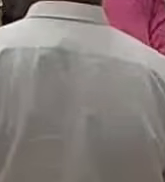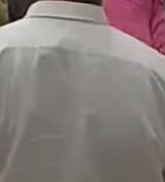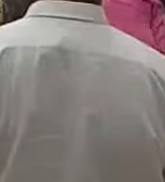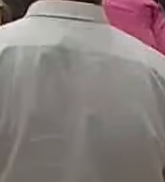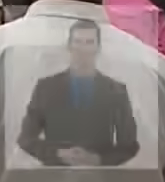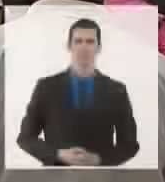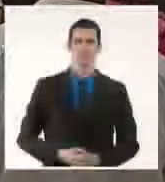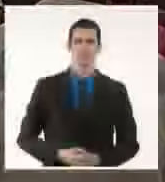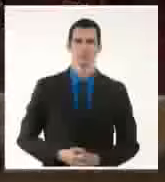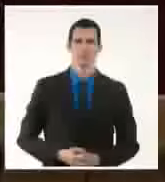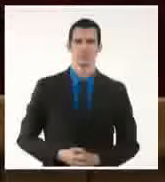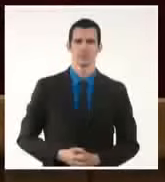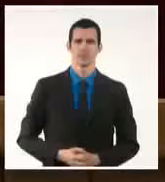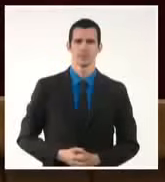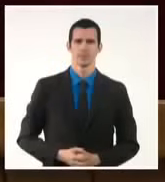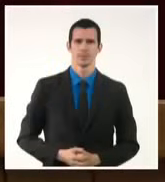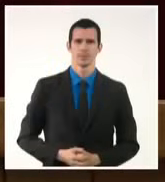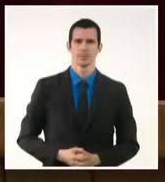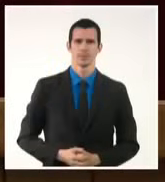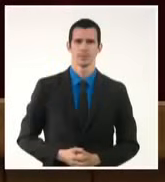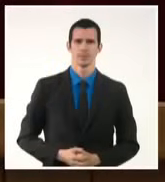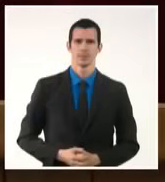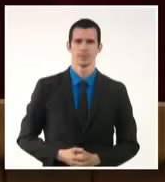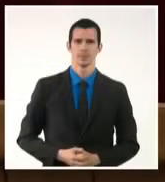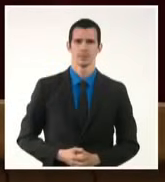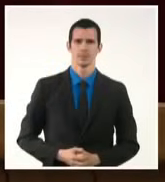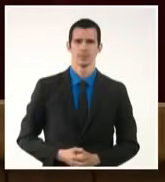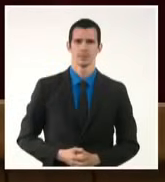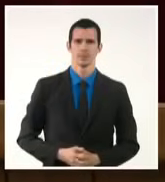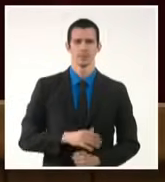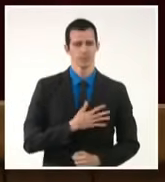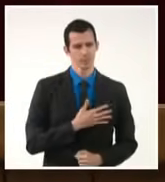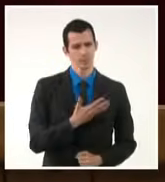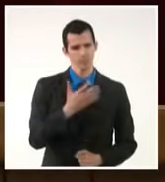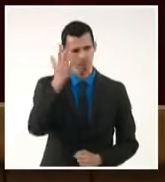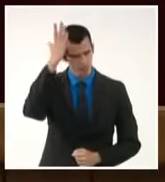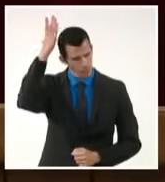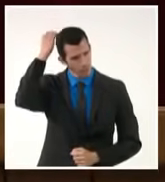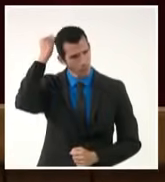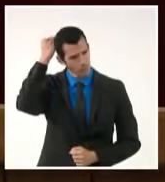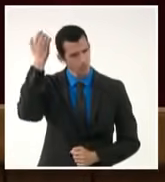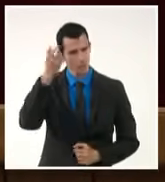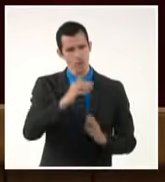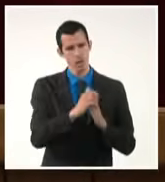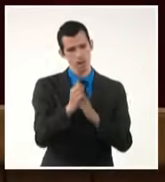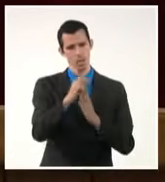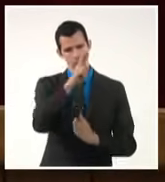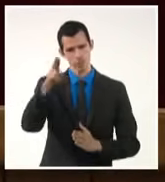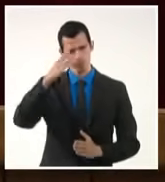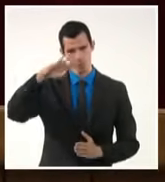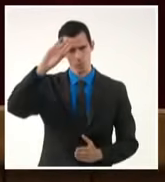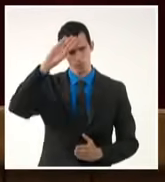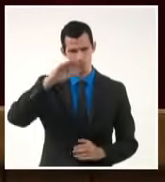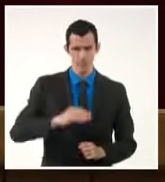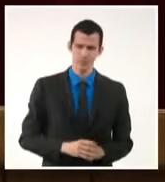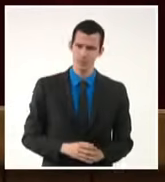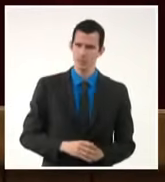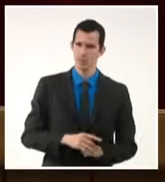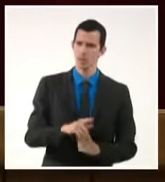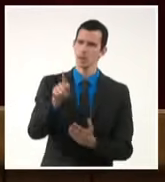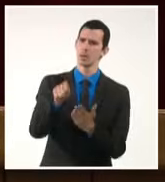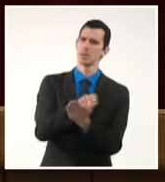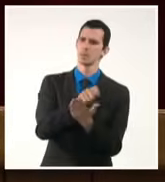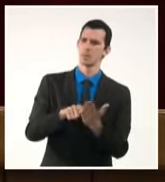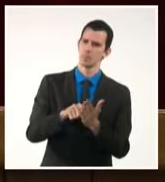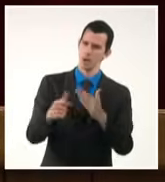Querido General de Ejército Raúl Castro Ruz, líder histórico de la Revolución Cubana. Querido compañero Lazo, presidente de la Asamblea